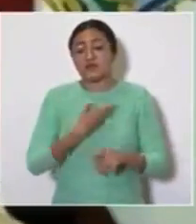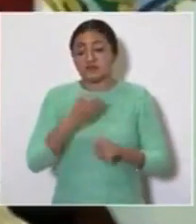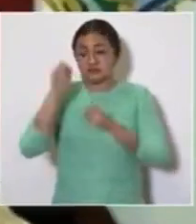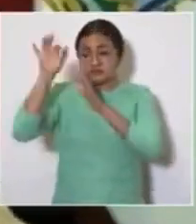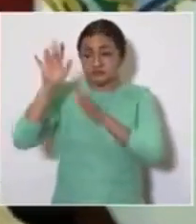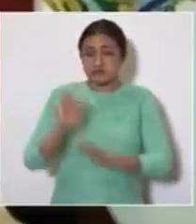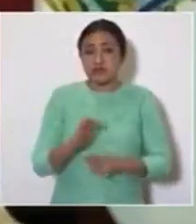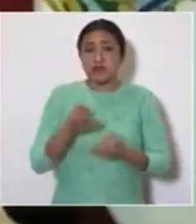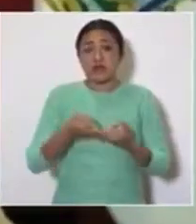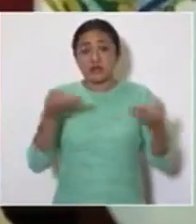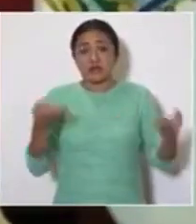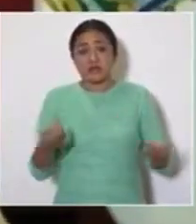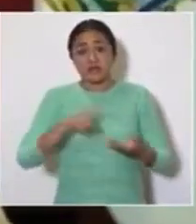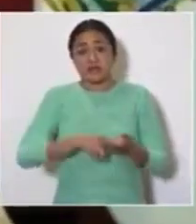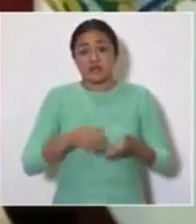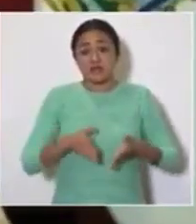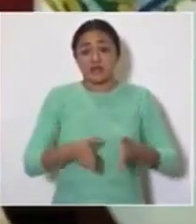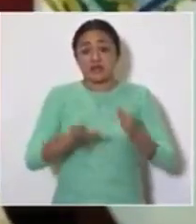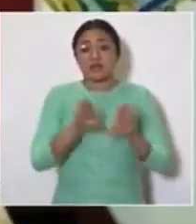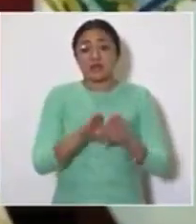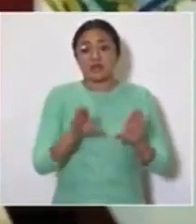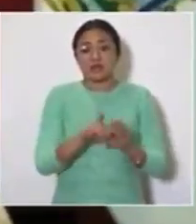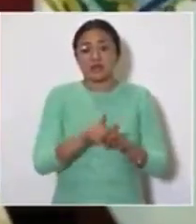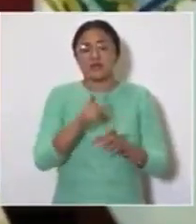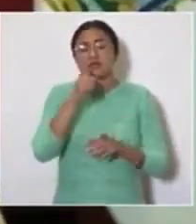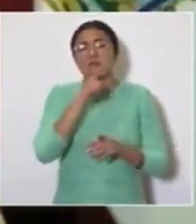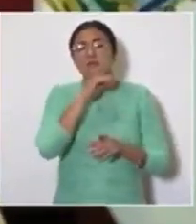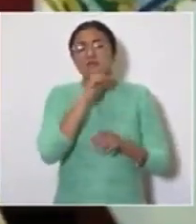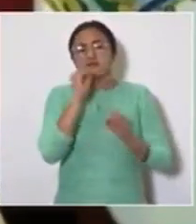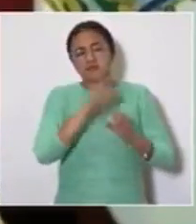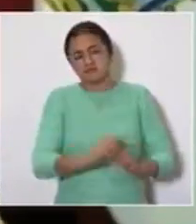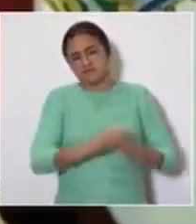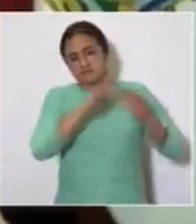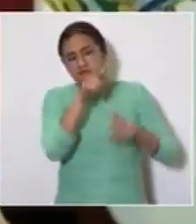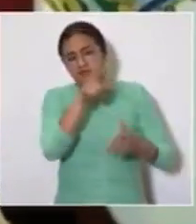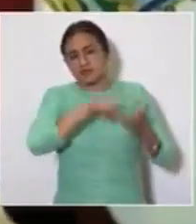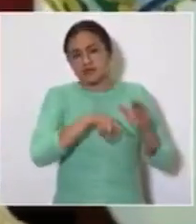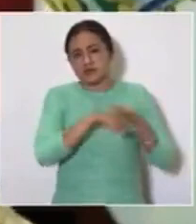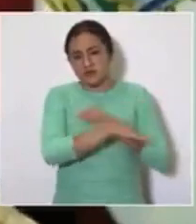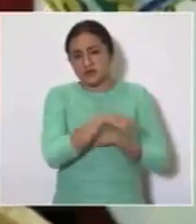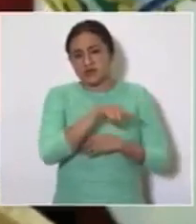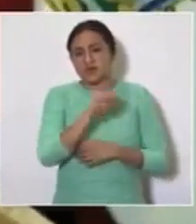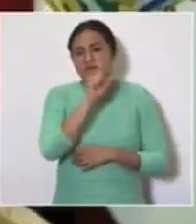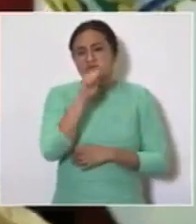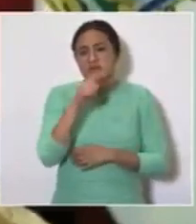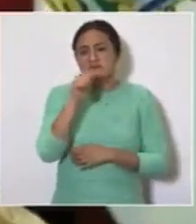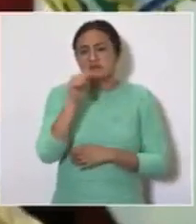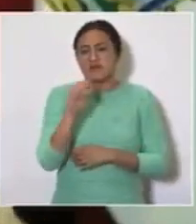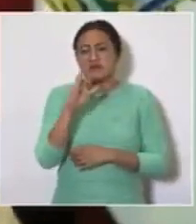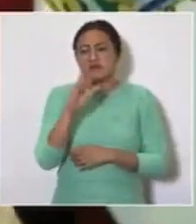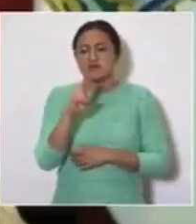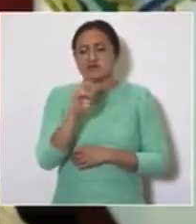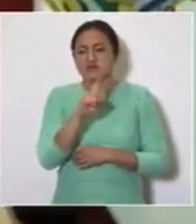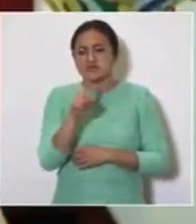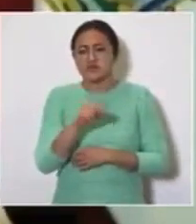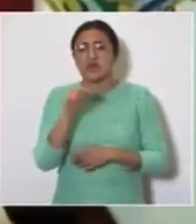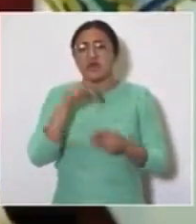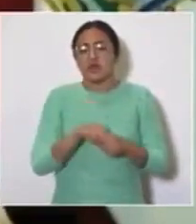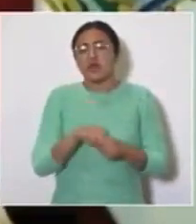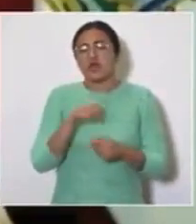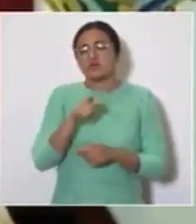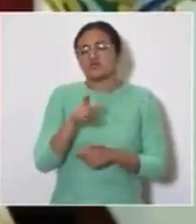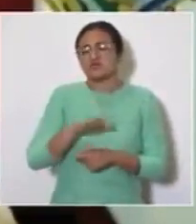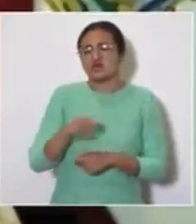tierra sobre el camino al relleno sanitario a la Junta Auxiliar de Santa Cruz, Alpuyeca, en Amozoc